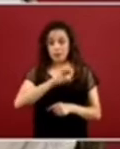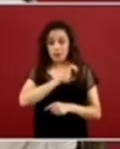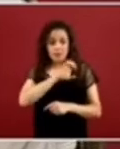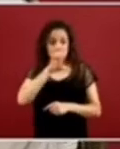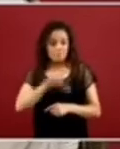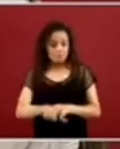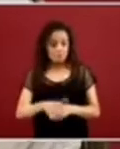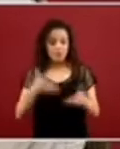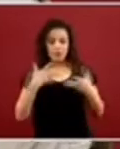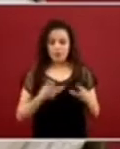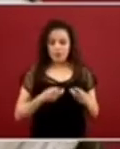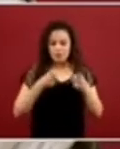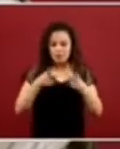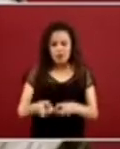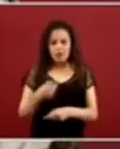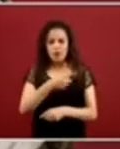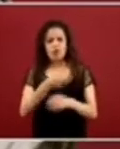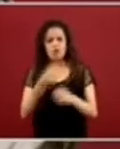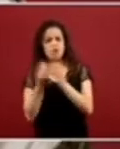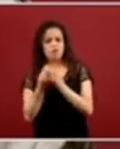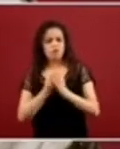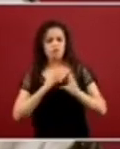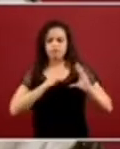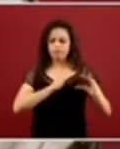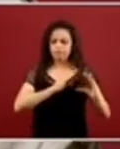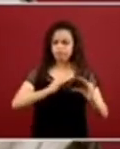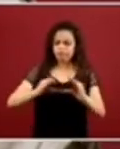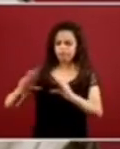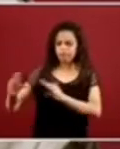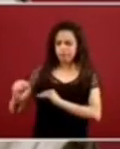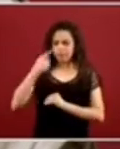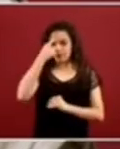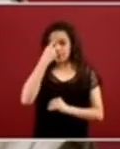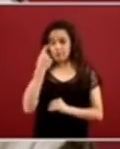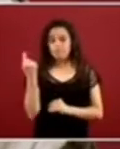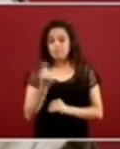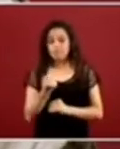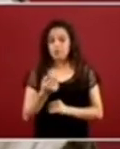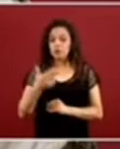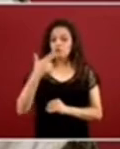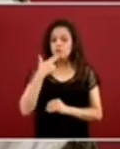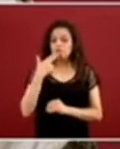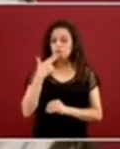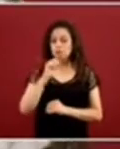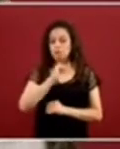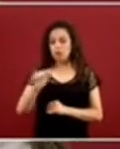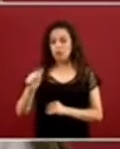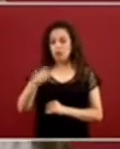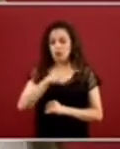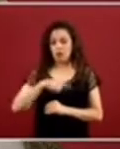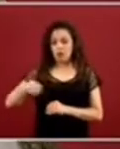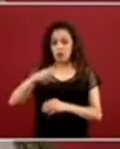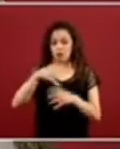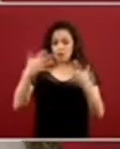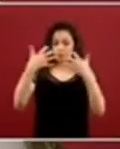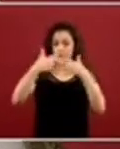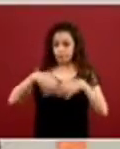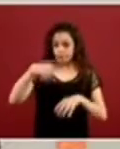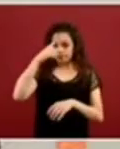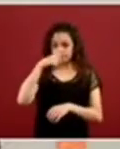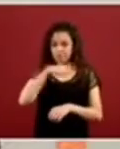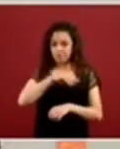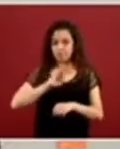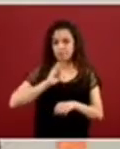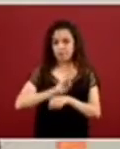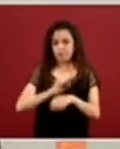estos cursos, que van desde los cursos para el uso de los equipos de protección personal, pero sobre todo los cursos